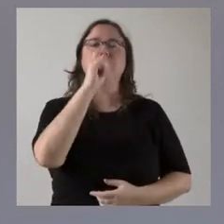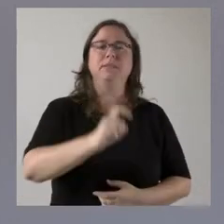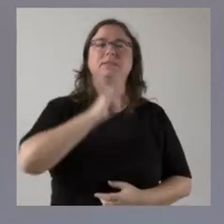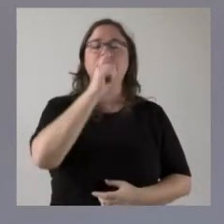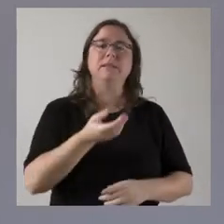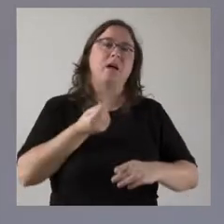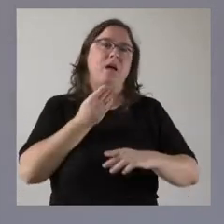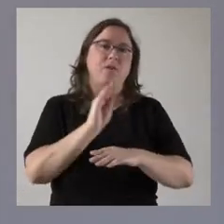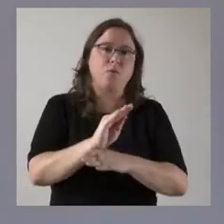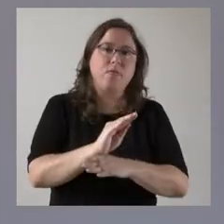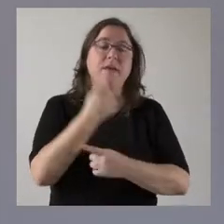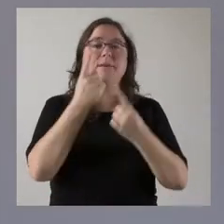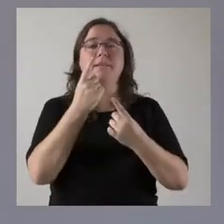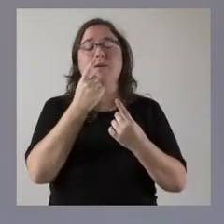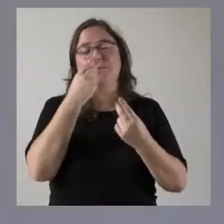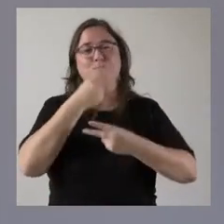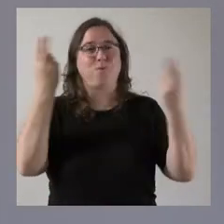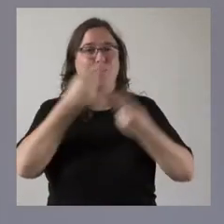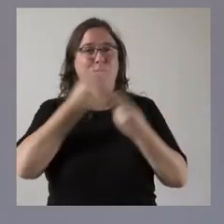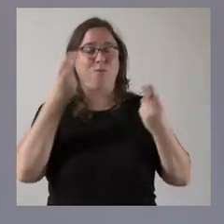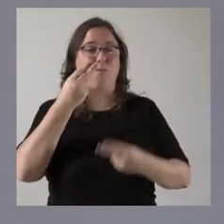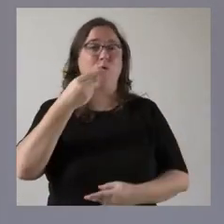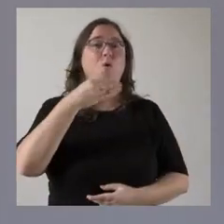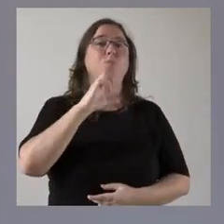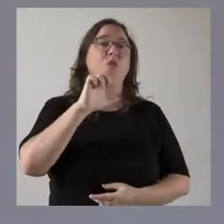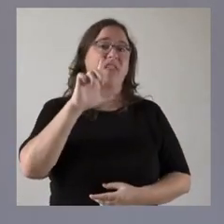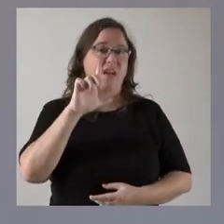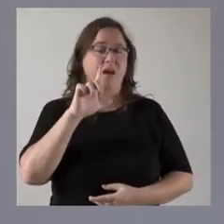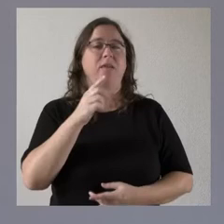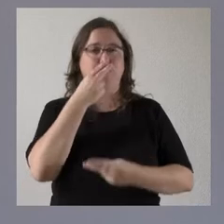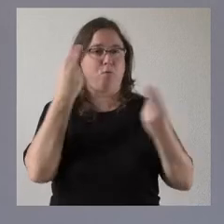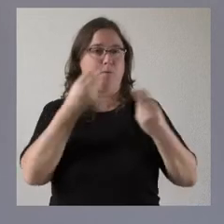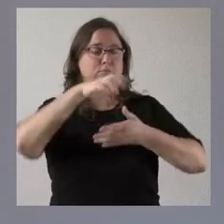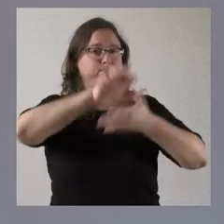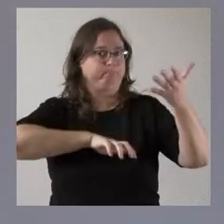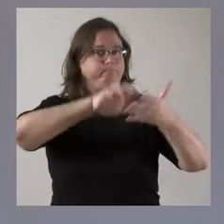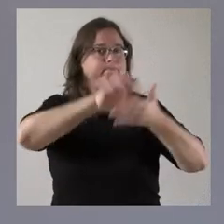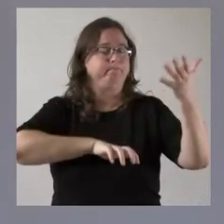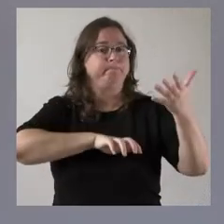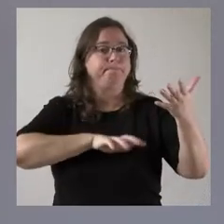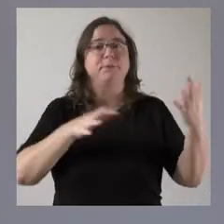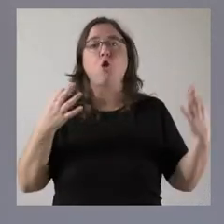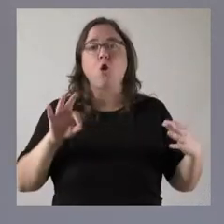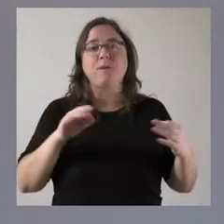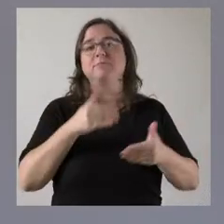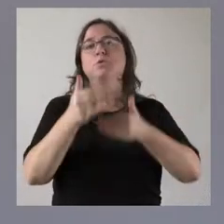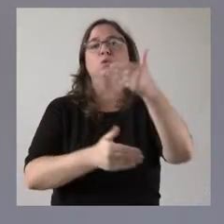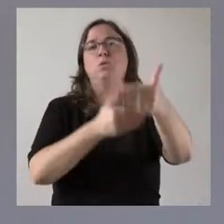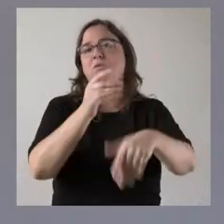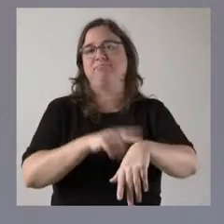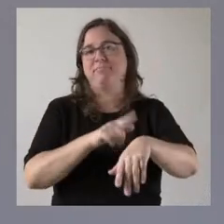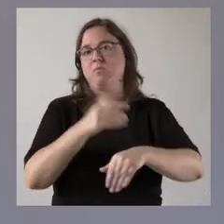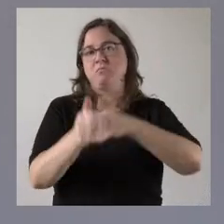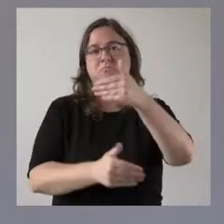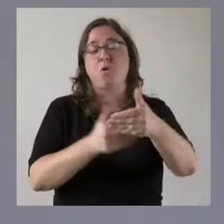muchas de ellas se van publicando periódicamente el boletín oficial de la comunidad y es natural que esto tenga continuidad en el